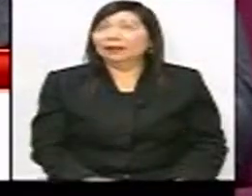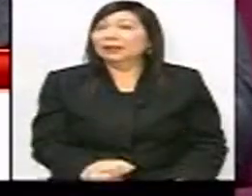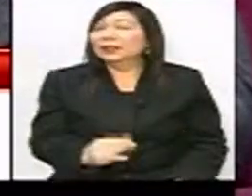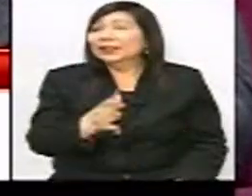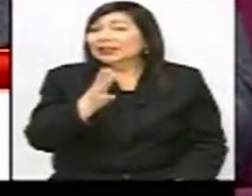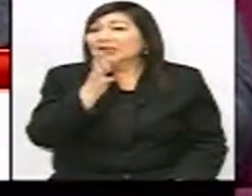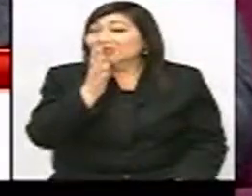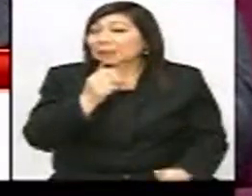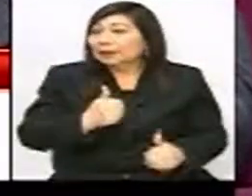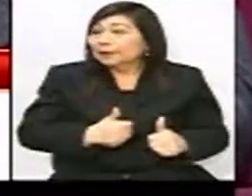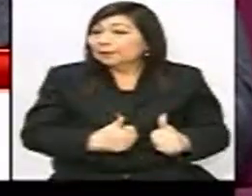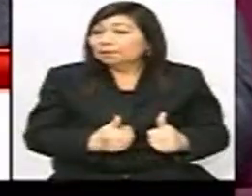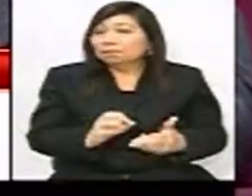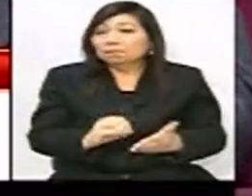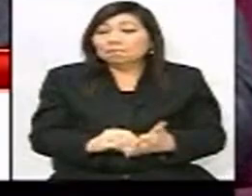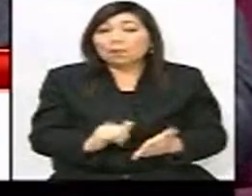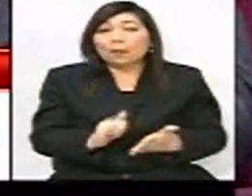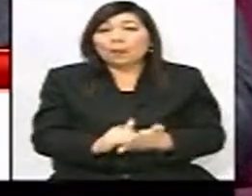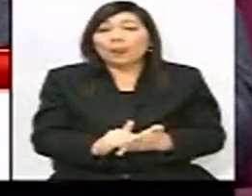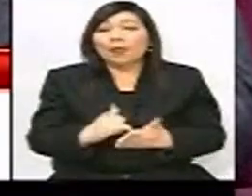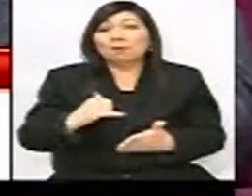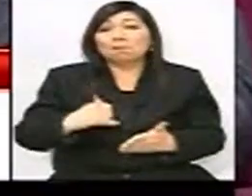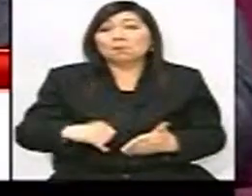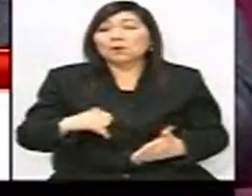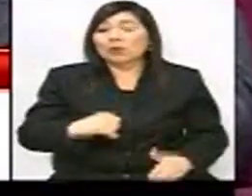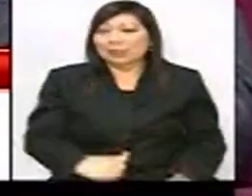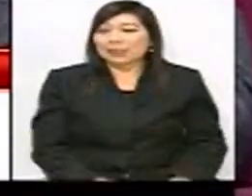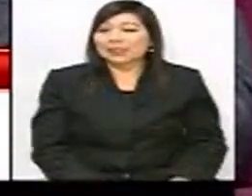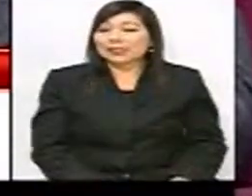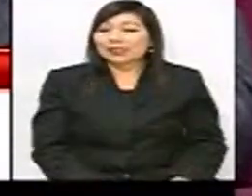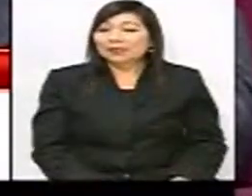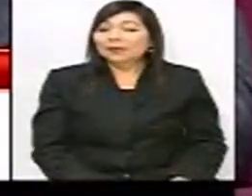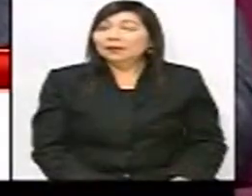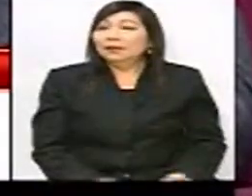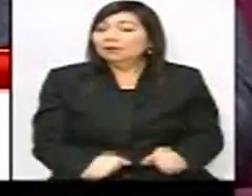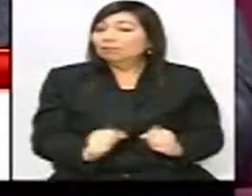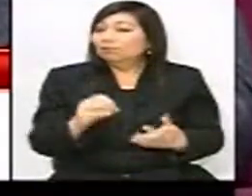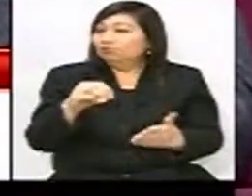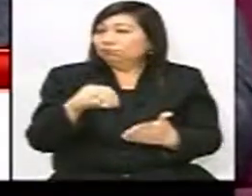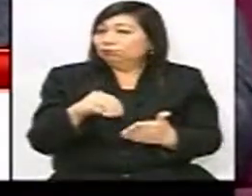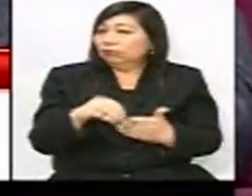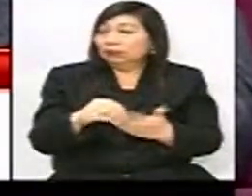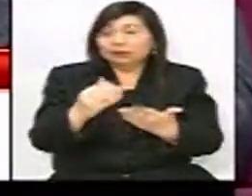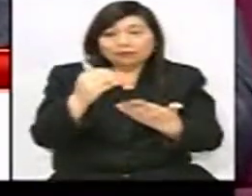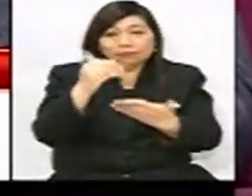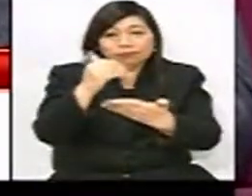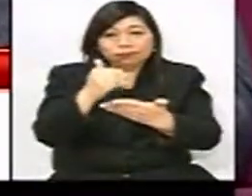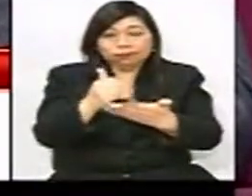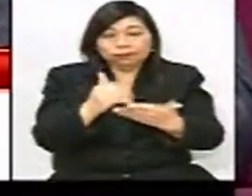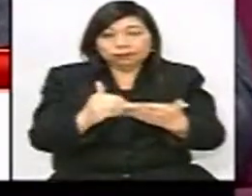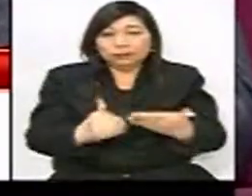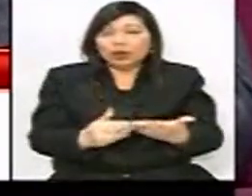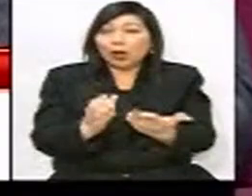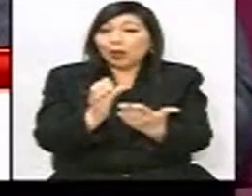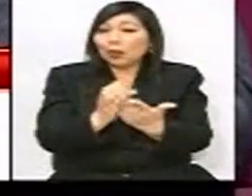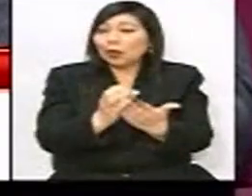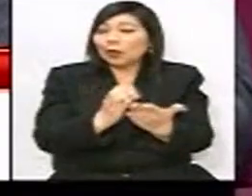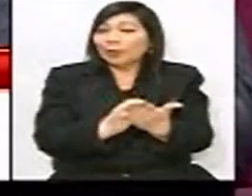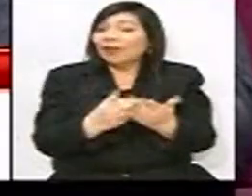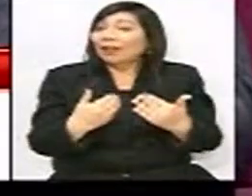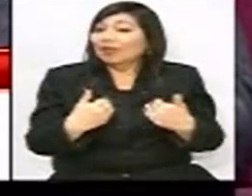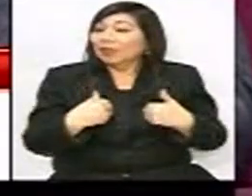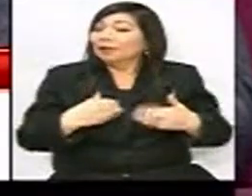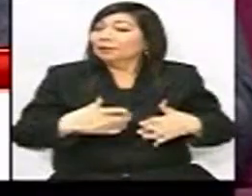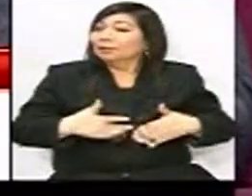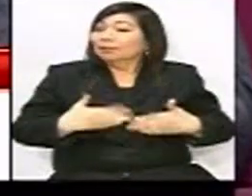sabemos quién hace el seguimiento, si no ese seguimiento lo hace la municipalidad. Y si incumplen alguna de las cláusulas del contrato, tienen